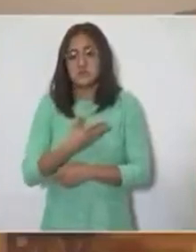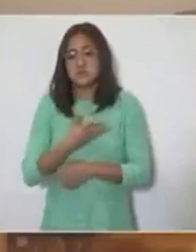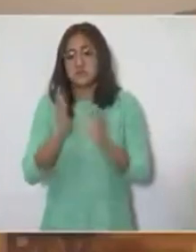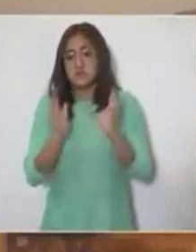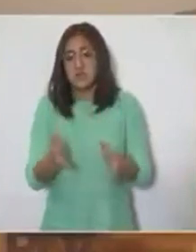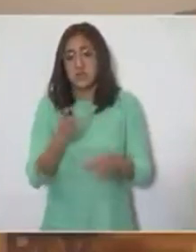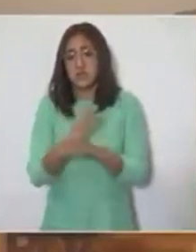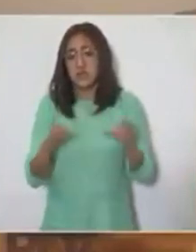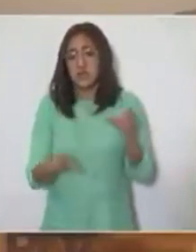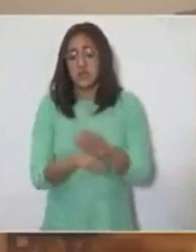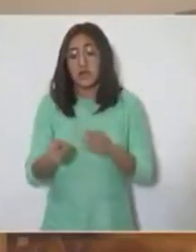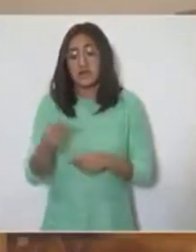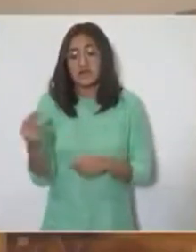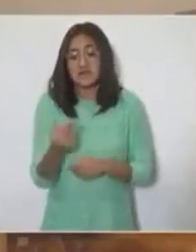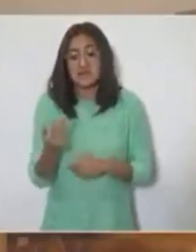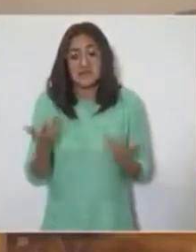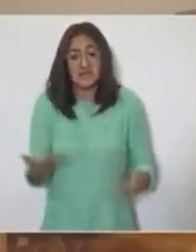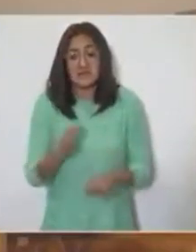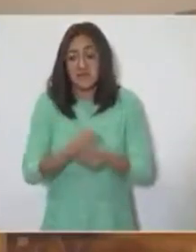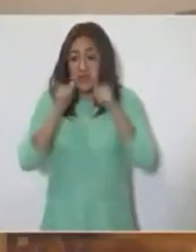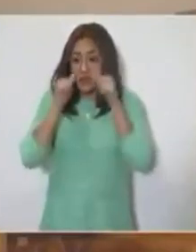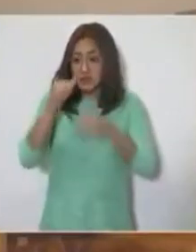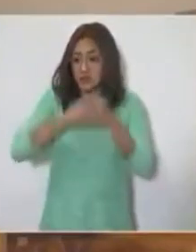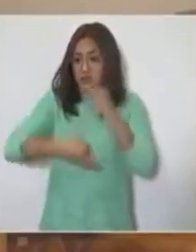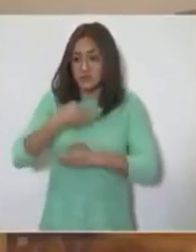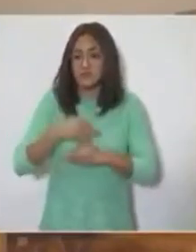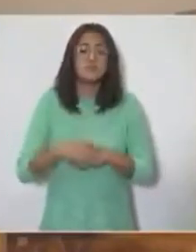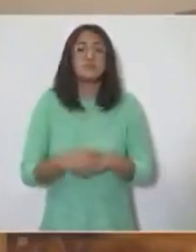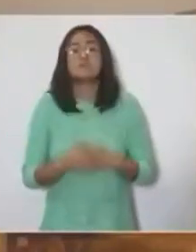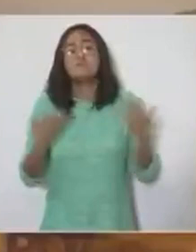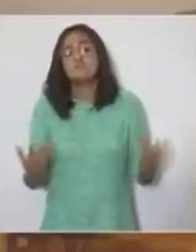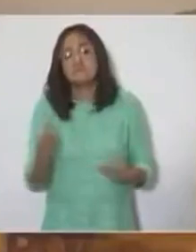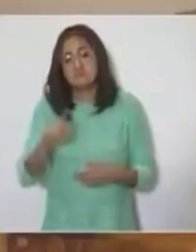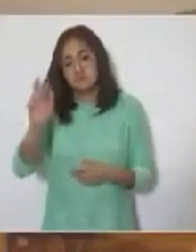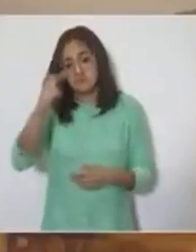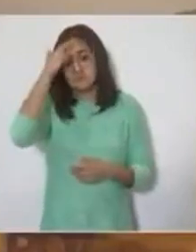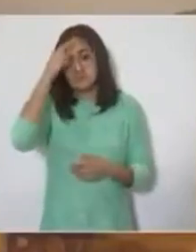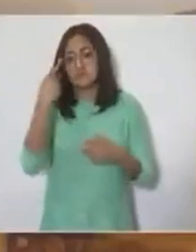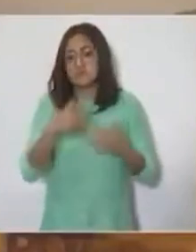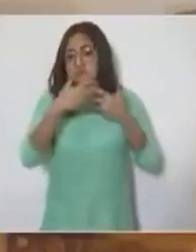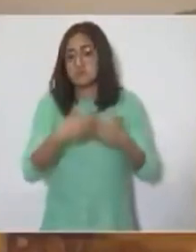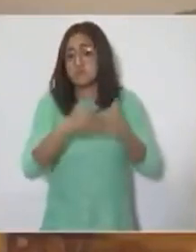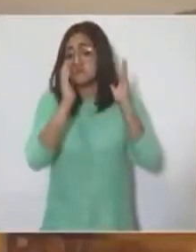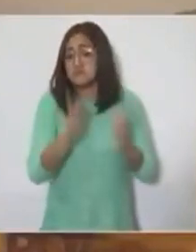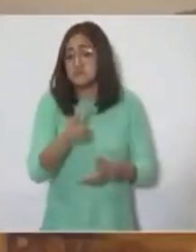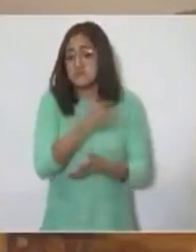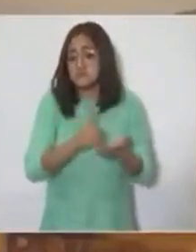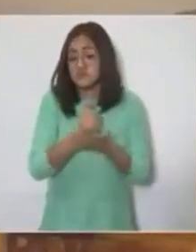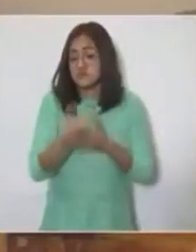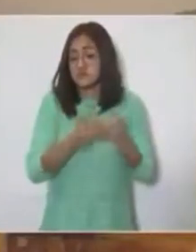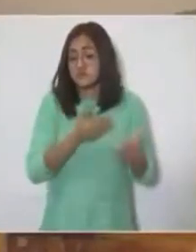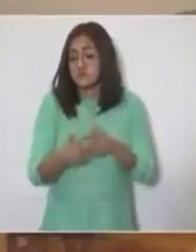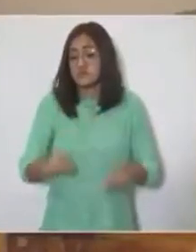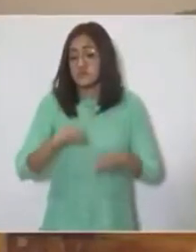cosas que requieren y estamos atendiéndolo todo pero ahí recuerden una empresa que ya está en Ciudad modelo